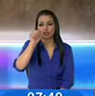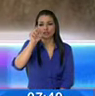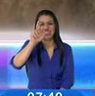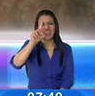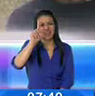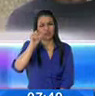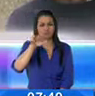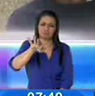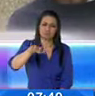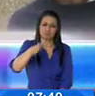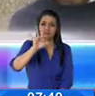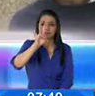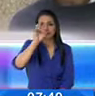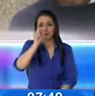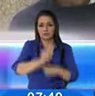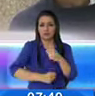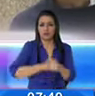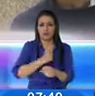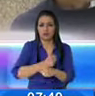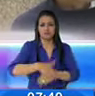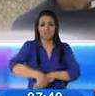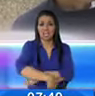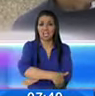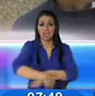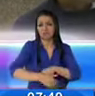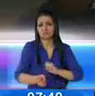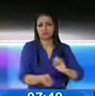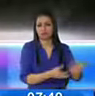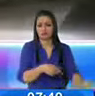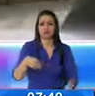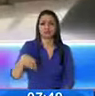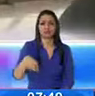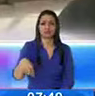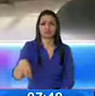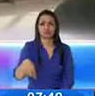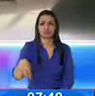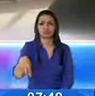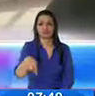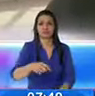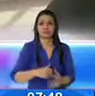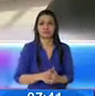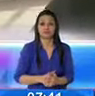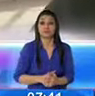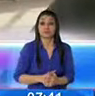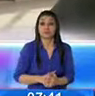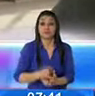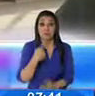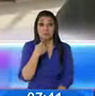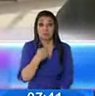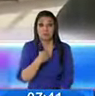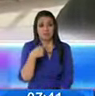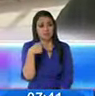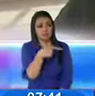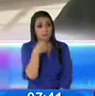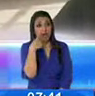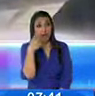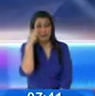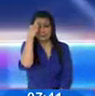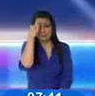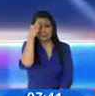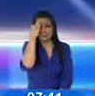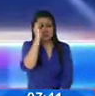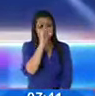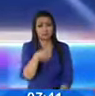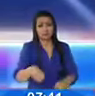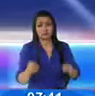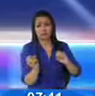70 años, quien fue encontrado viviendo en las calles. Hermano, hay un señor enfermo mental que está por la calle,